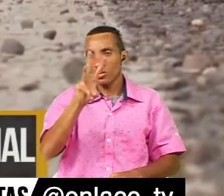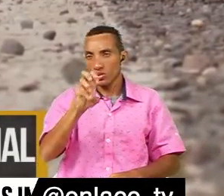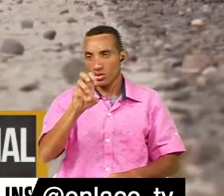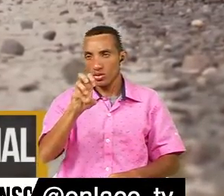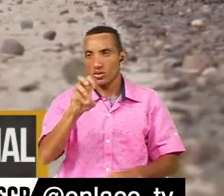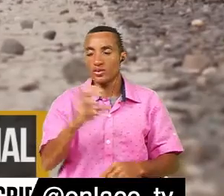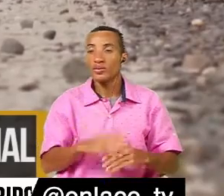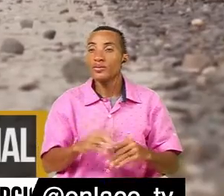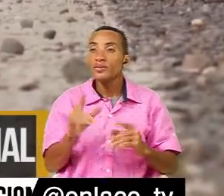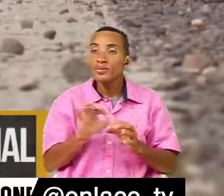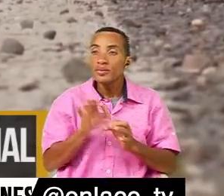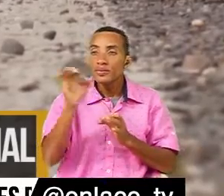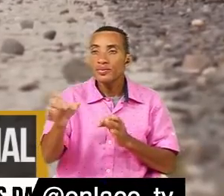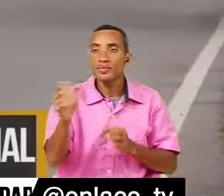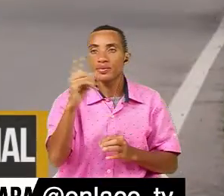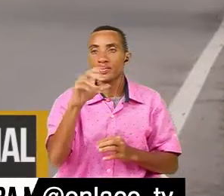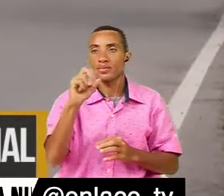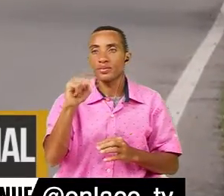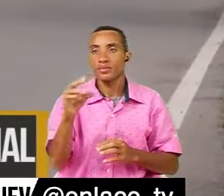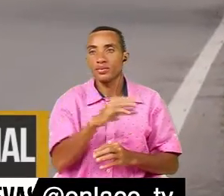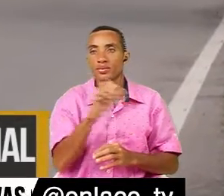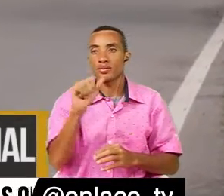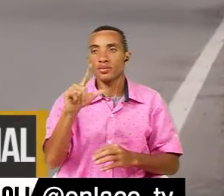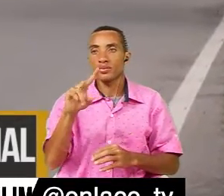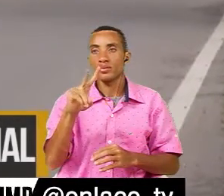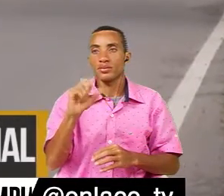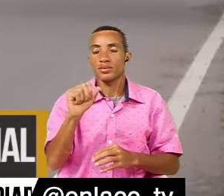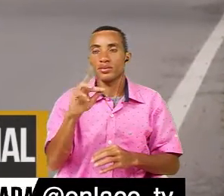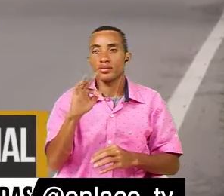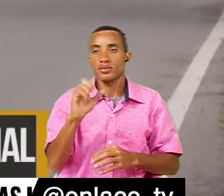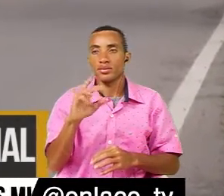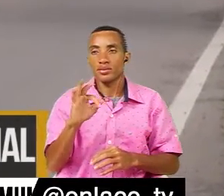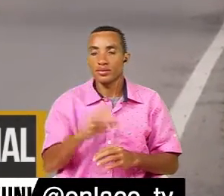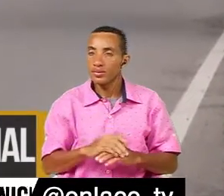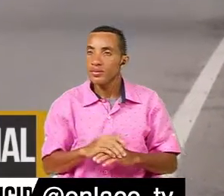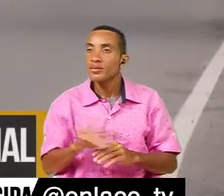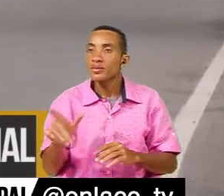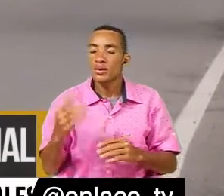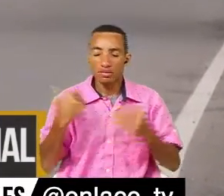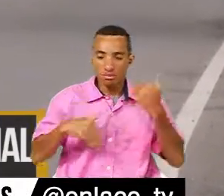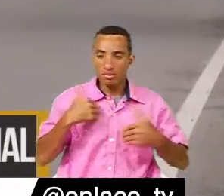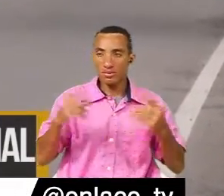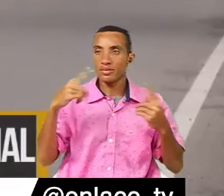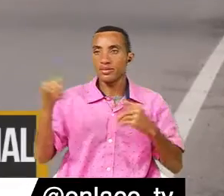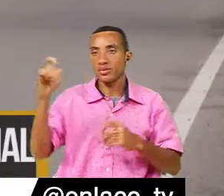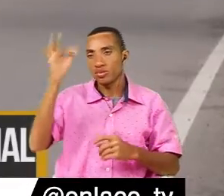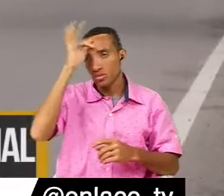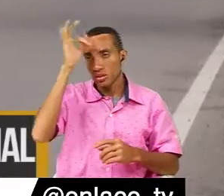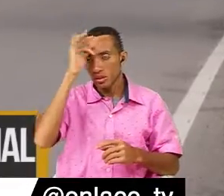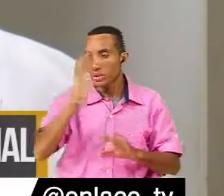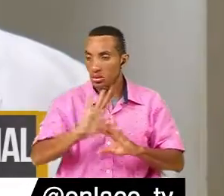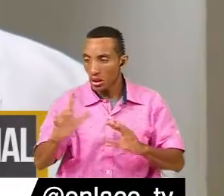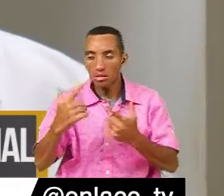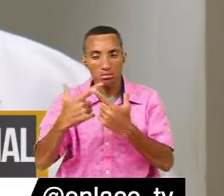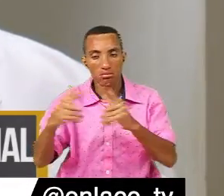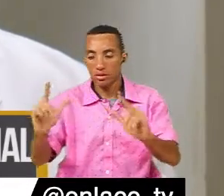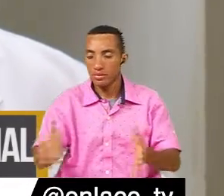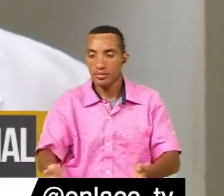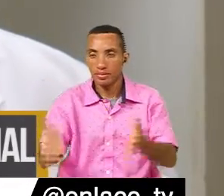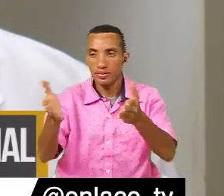Alberto, como consecuencia del choque de un bus intermunicipal. Los heridos fueron ingresados al Hospital Regional, pero ya fueron dados de alta. mediodía de